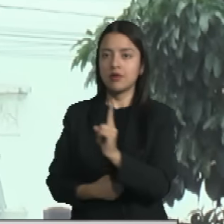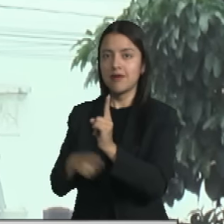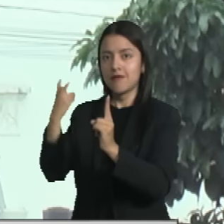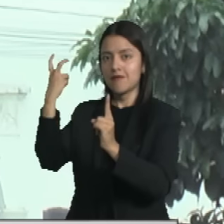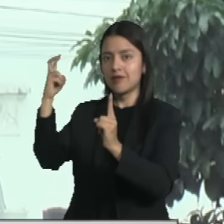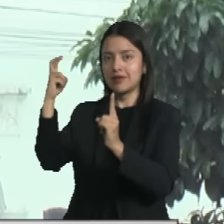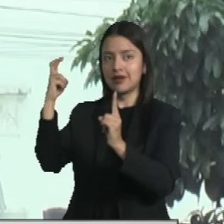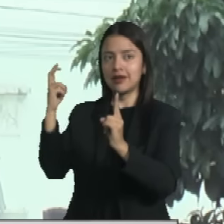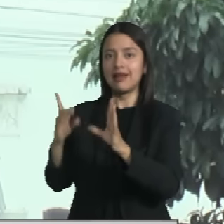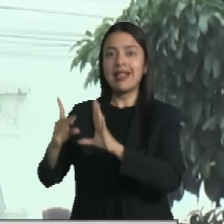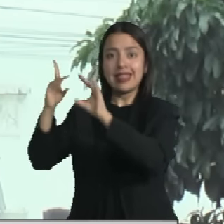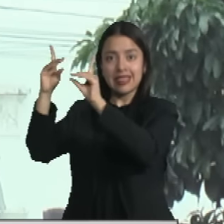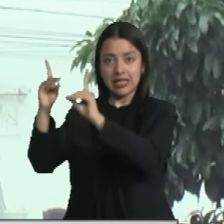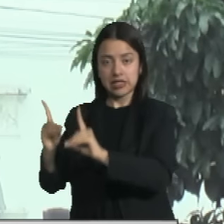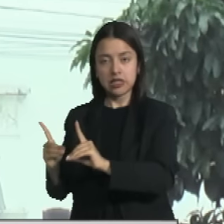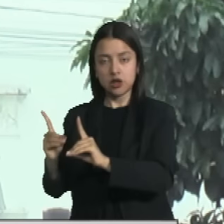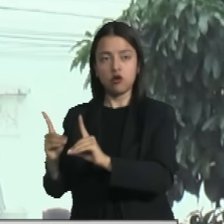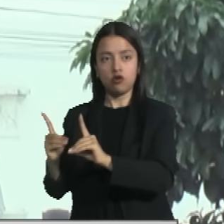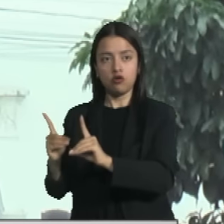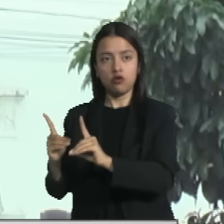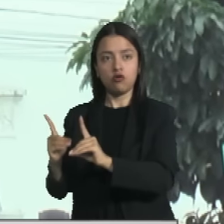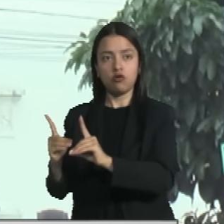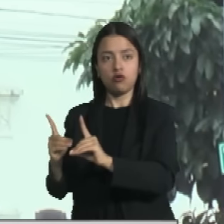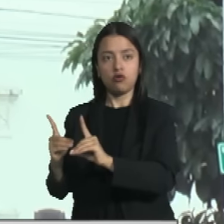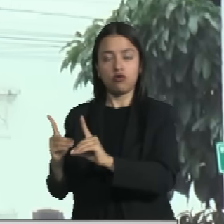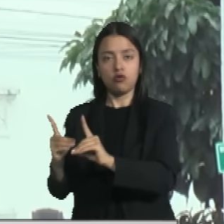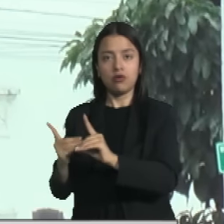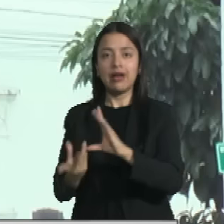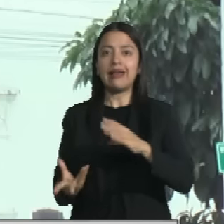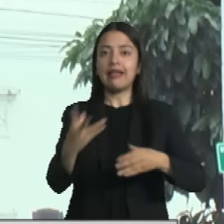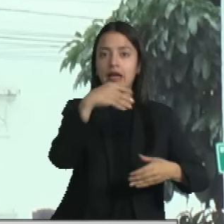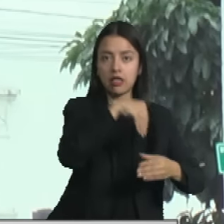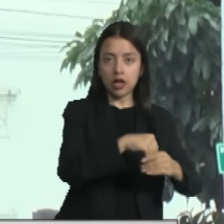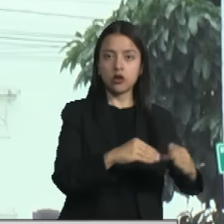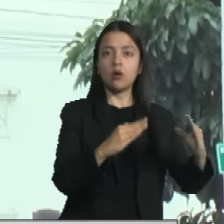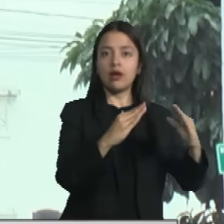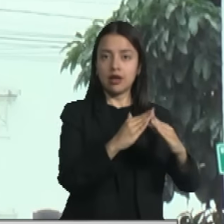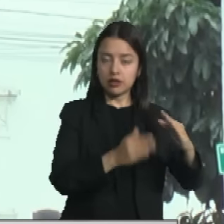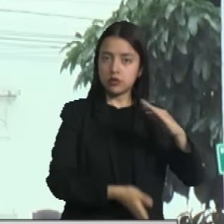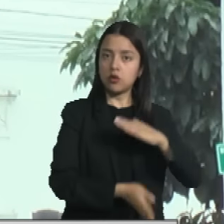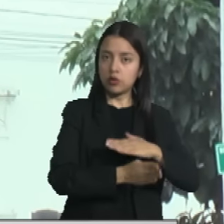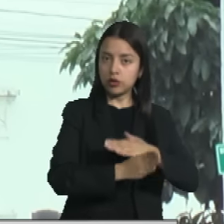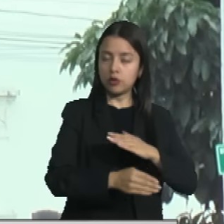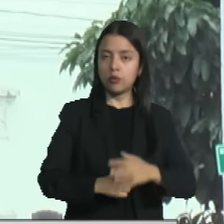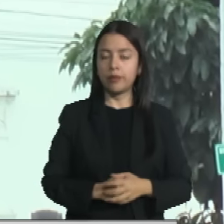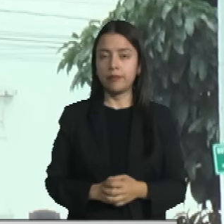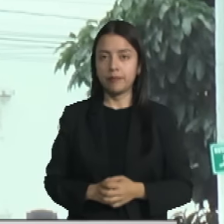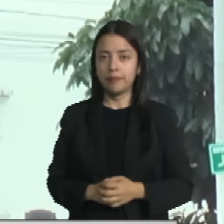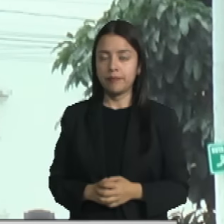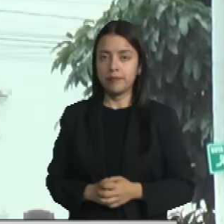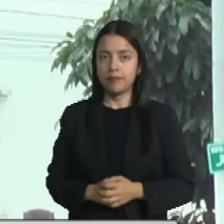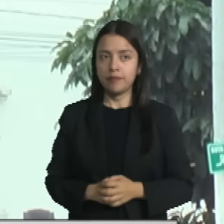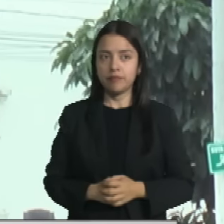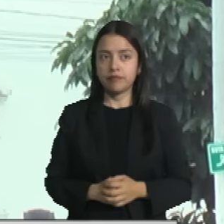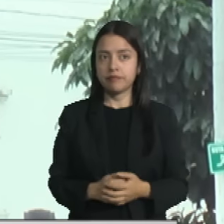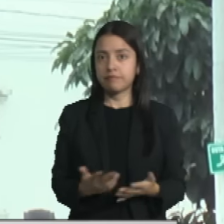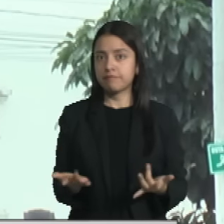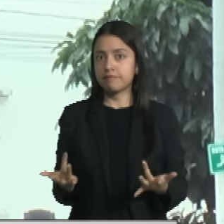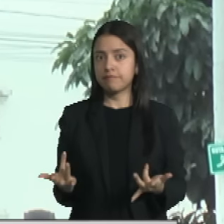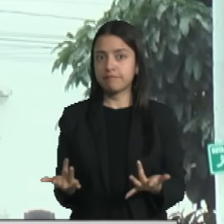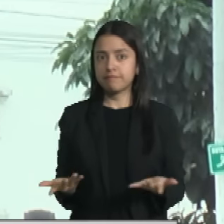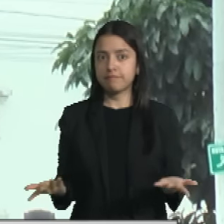la decisión de que él continúe con la medida domiciliaria que tiene actualmente, sí. Y estamos a la